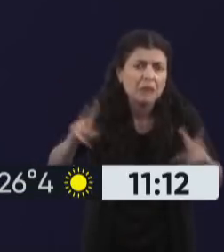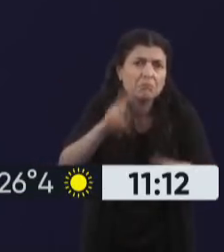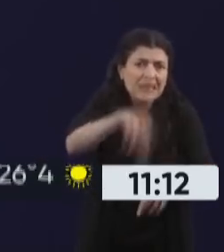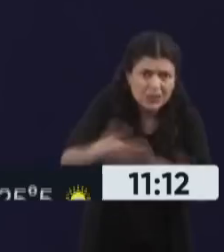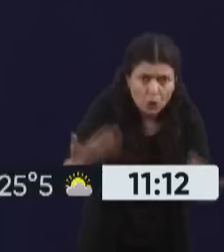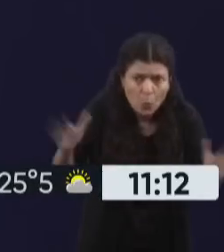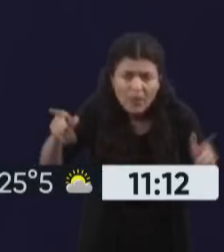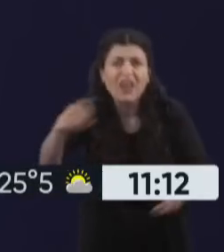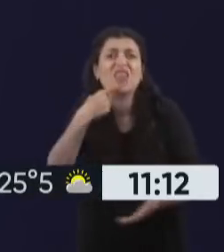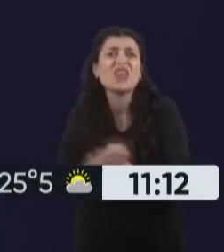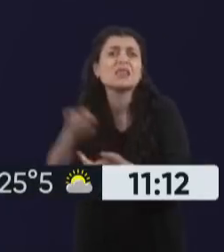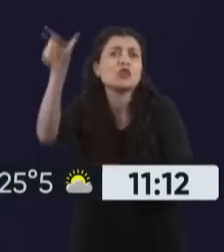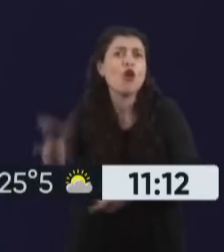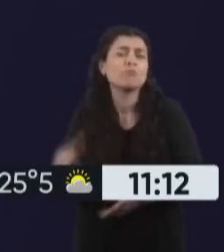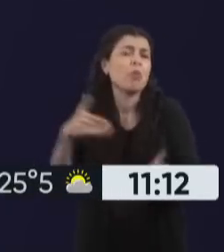altura,